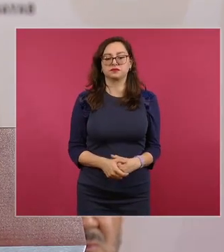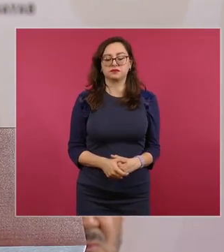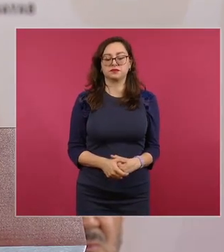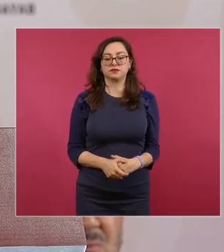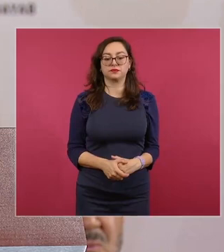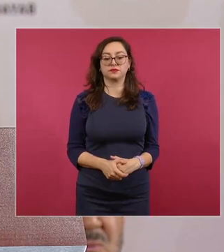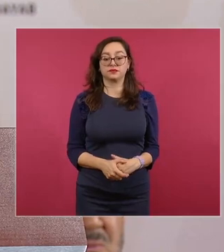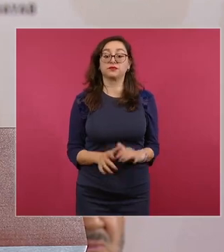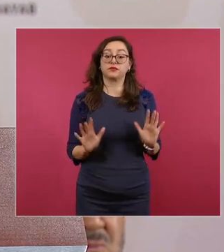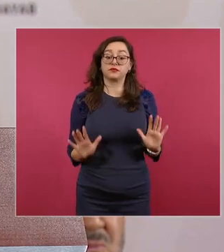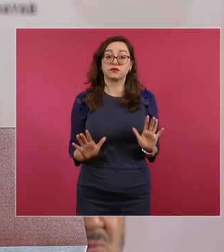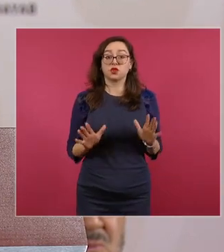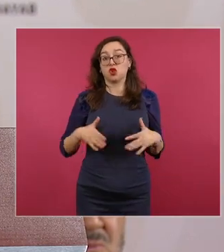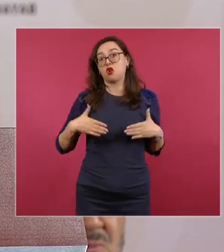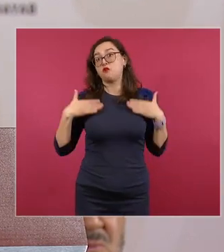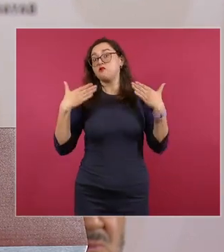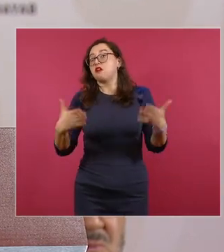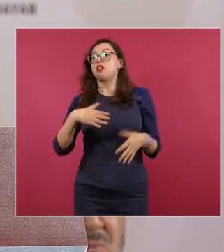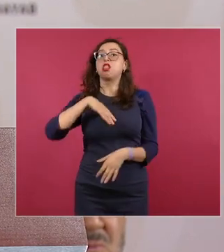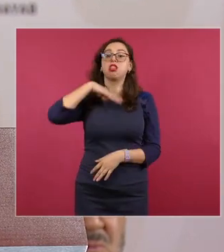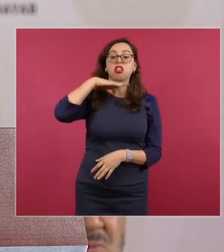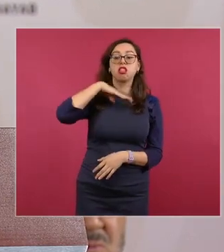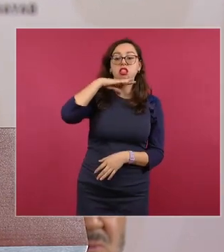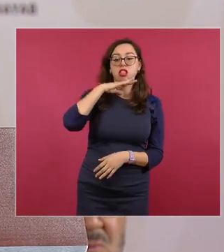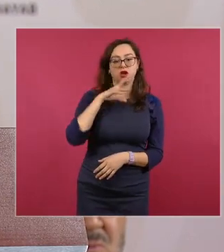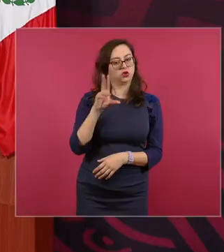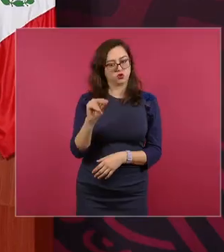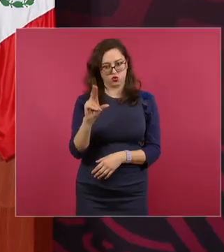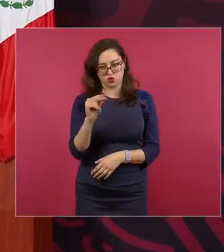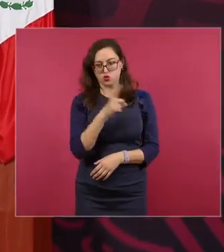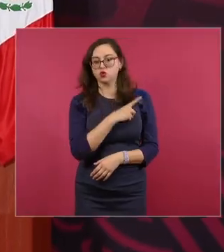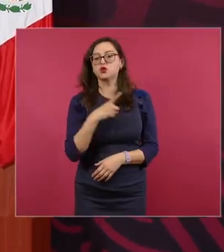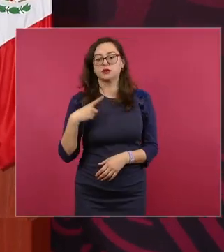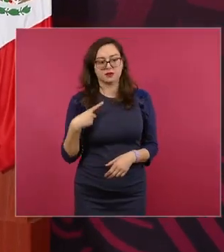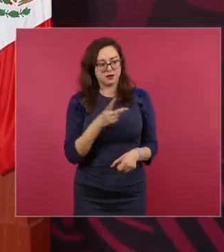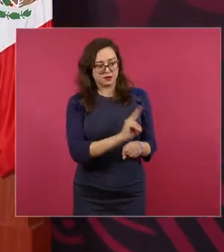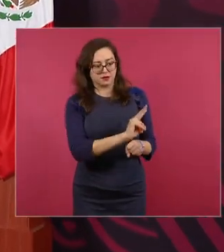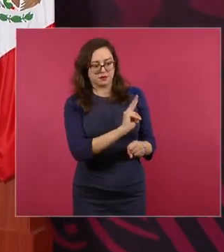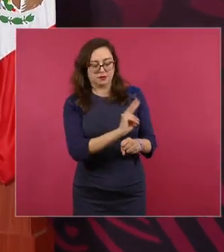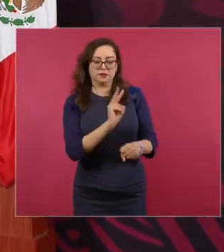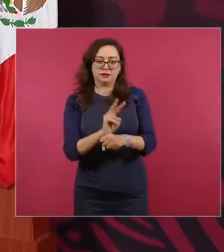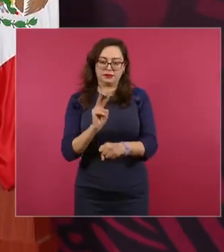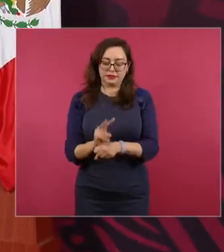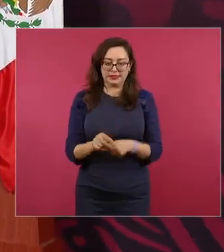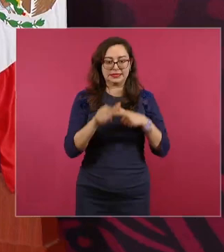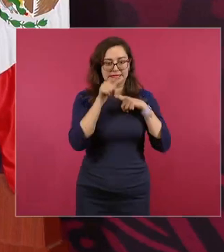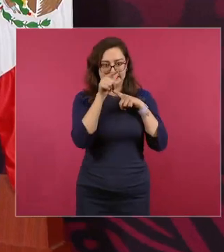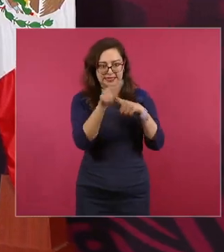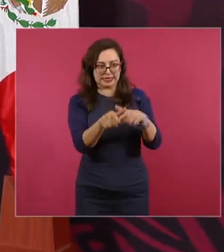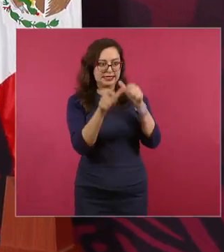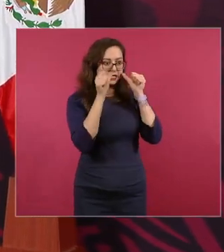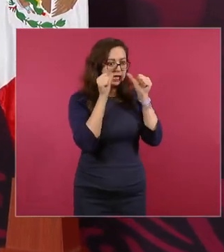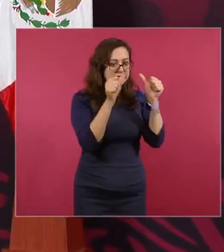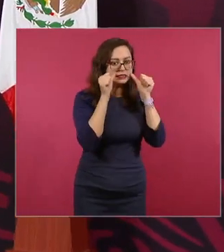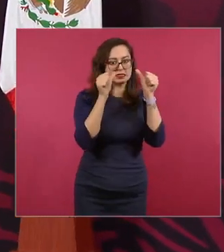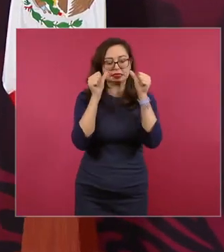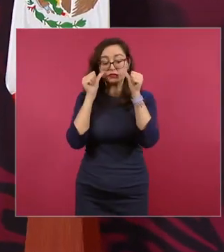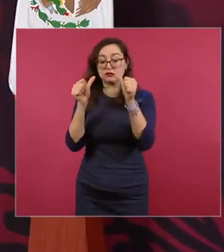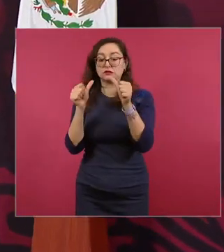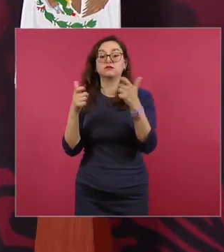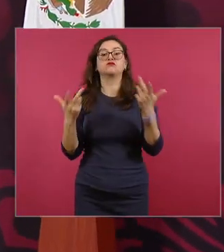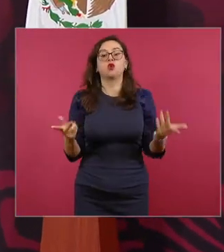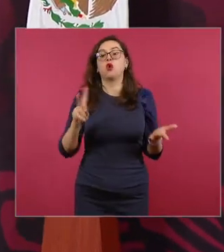Claro, no hay que confiarnos. Hay que seguir, sobre todo regreso a los